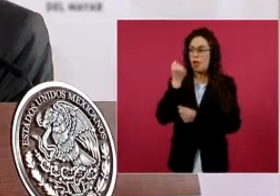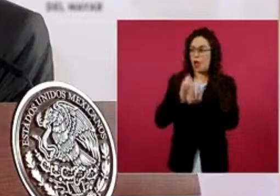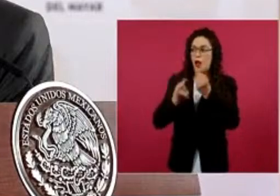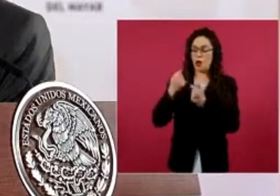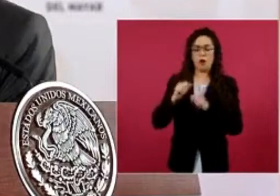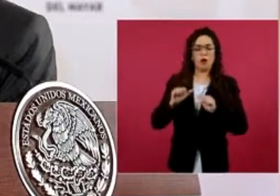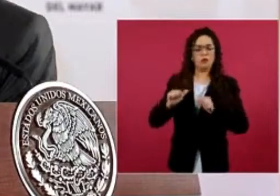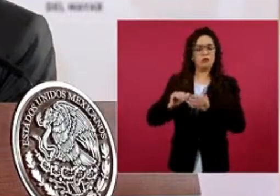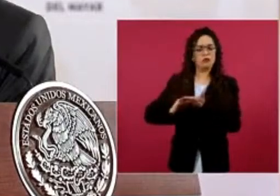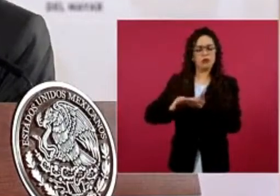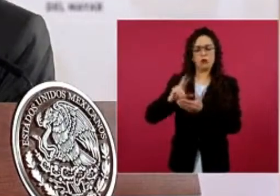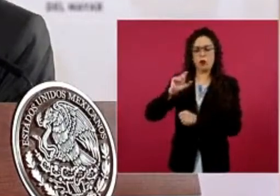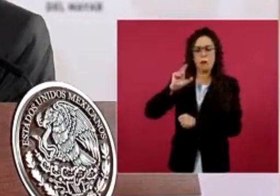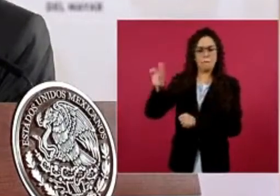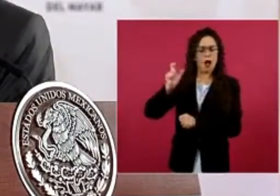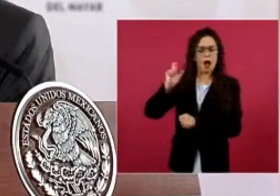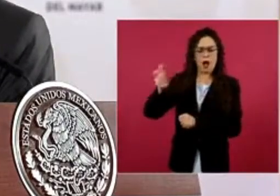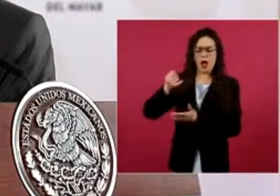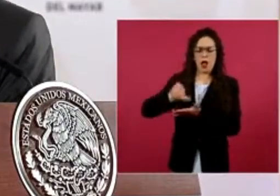los privilegios que tenían